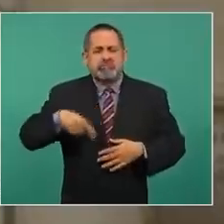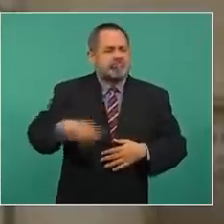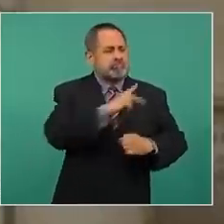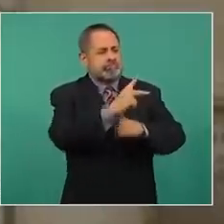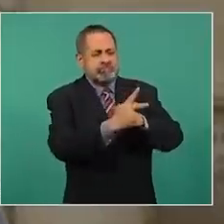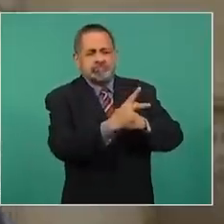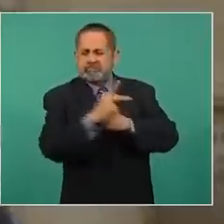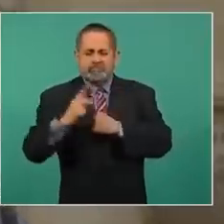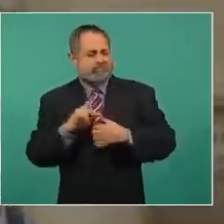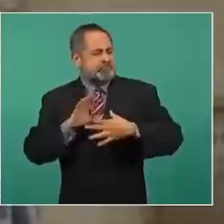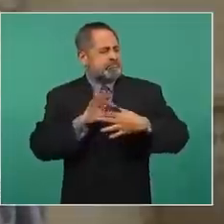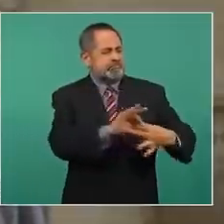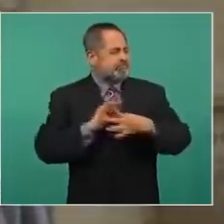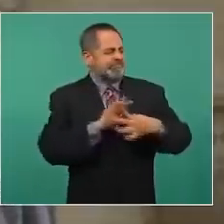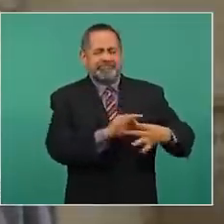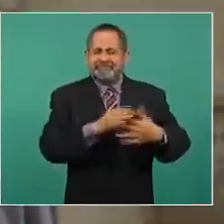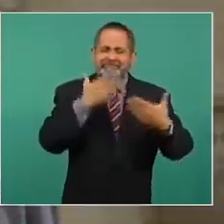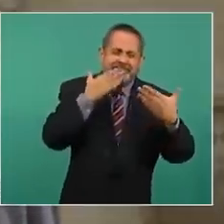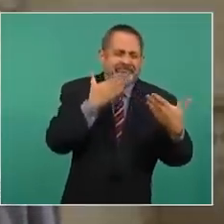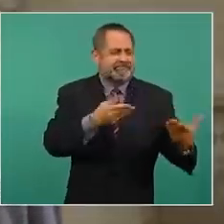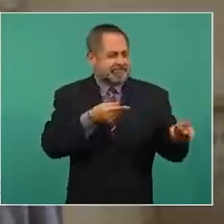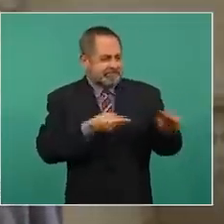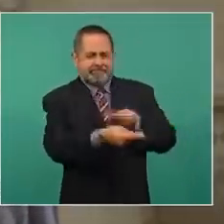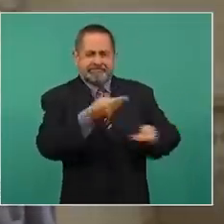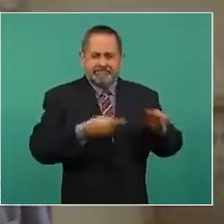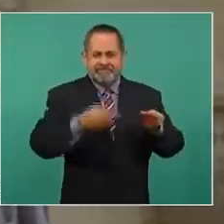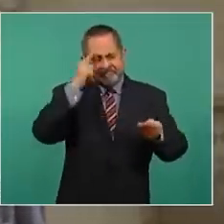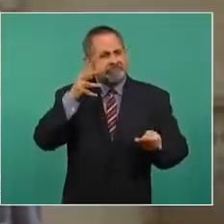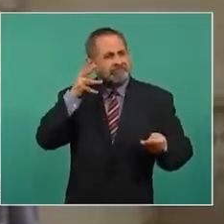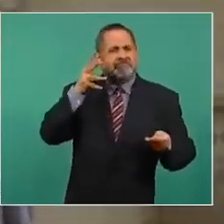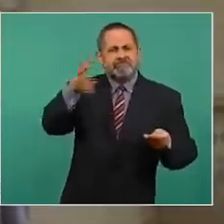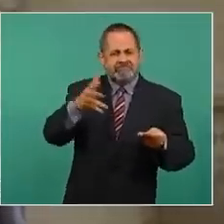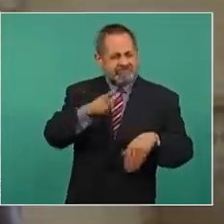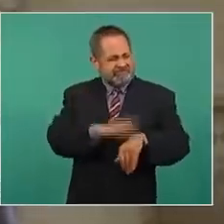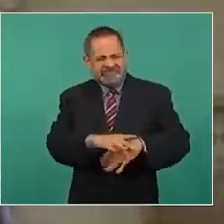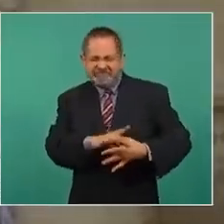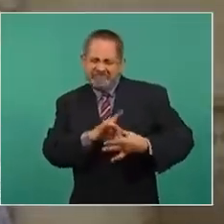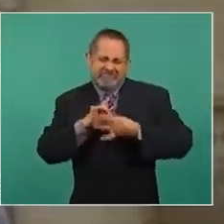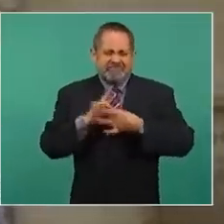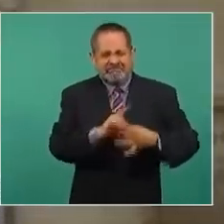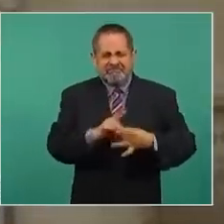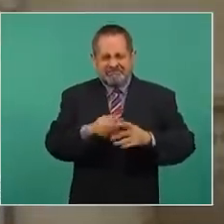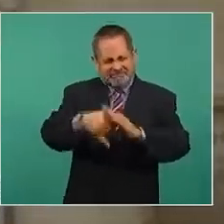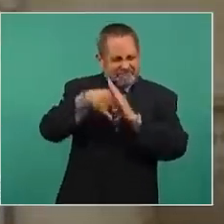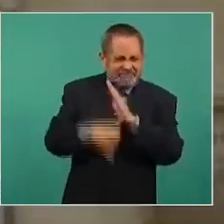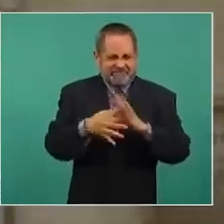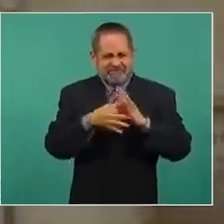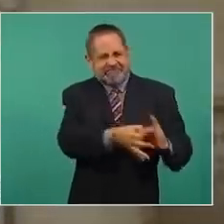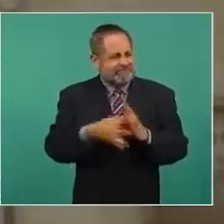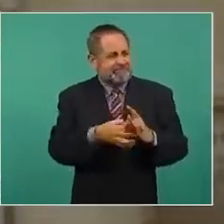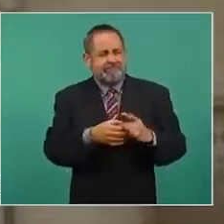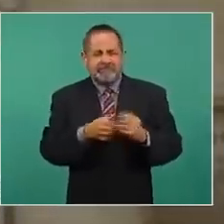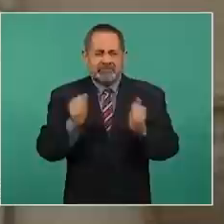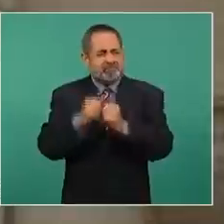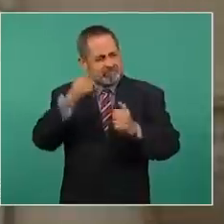naciones intercambios que nos llevarán a uno más profundo y sólida relación en el